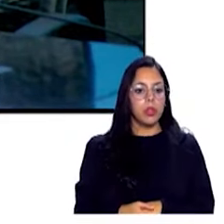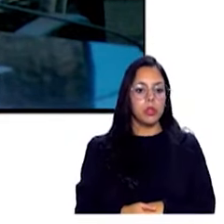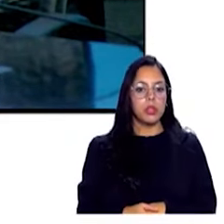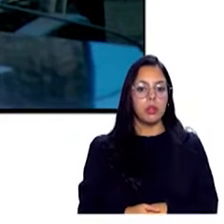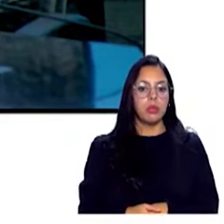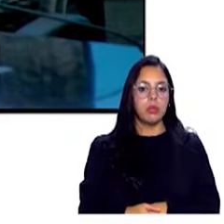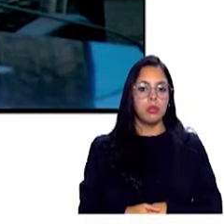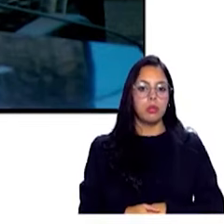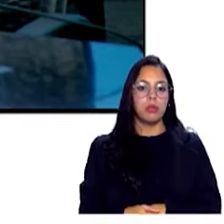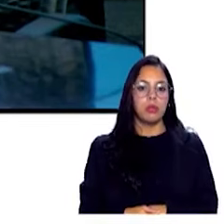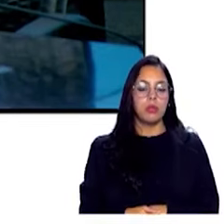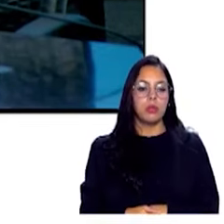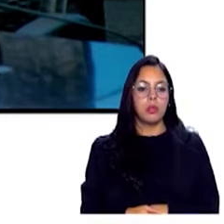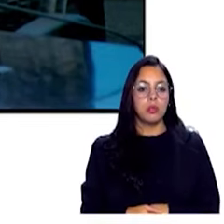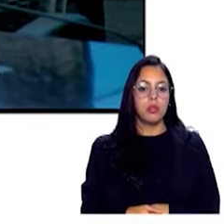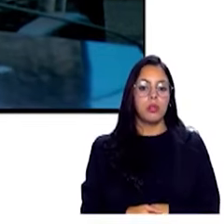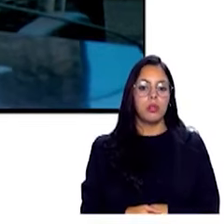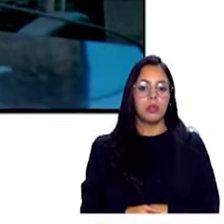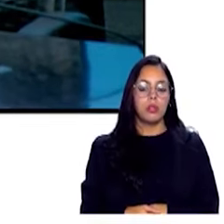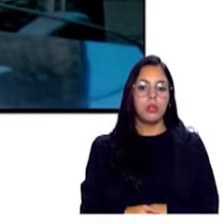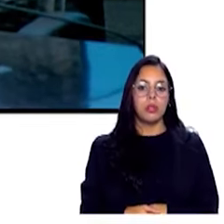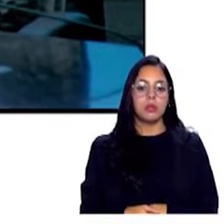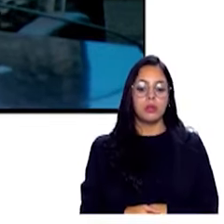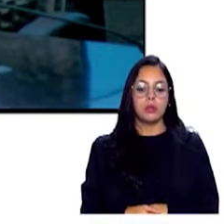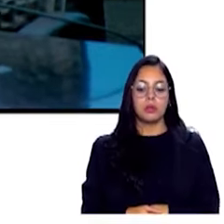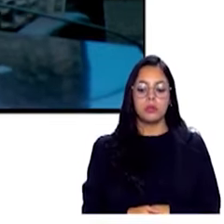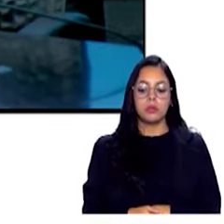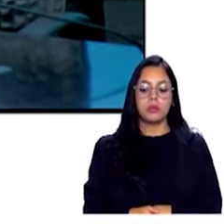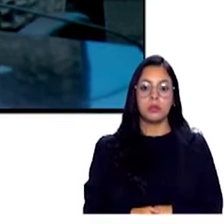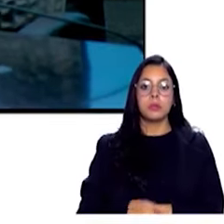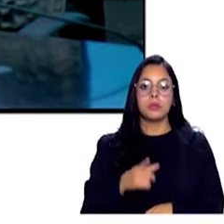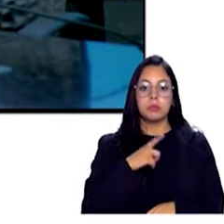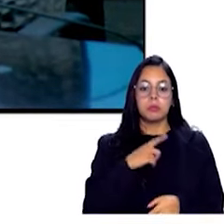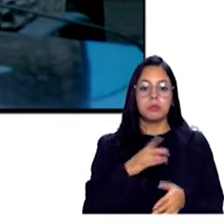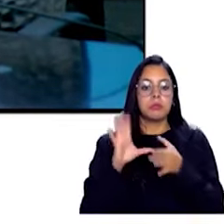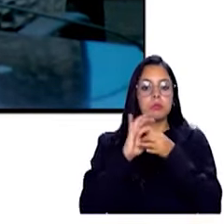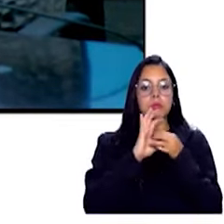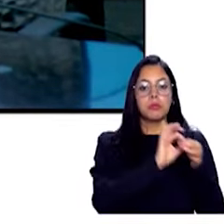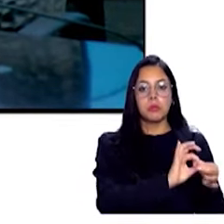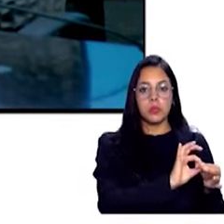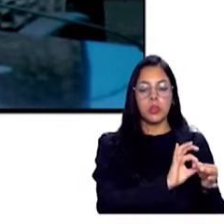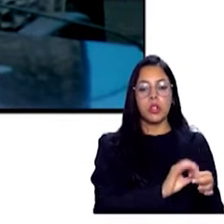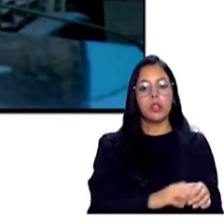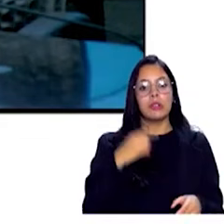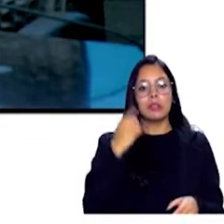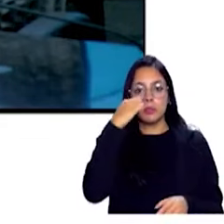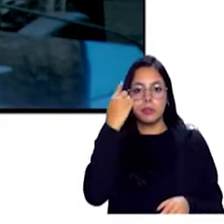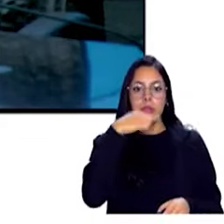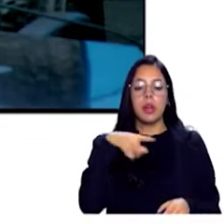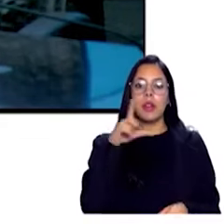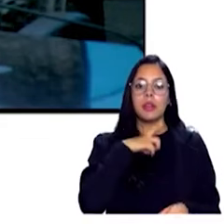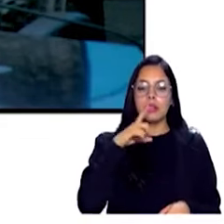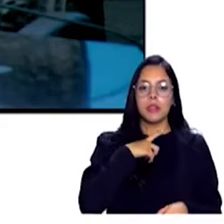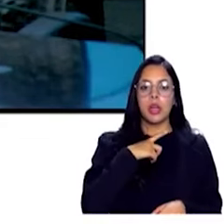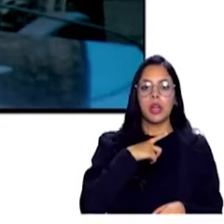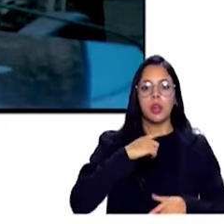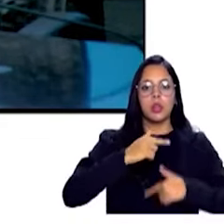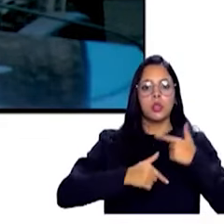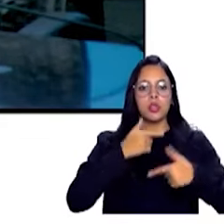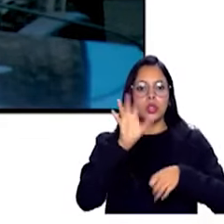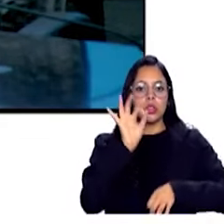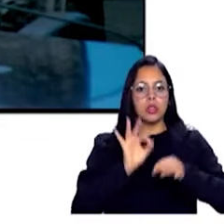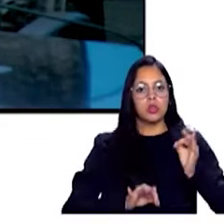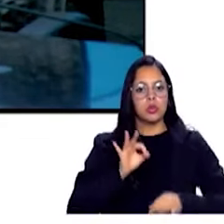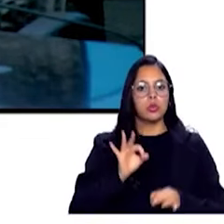supone por otra parte dentro contexto en espa existe una Carrera judicial es dec se ingresa por la categoría de